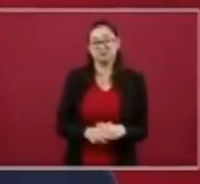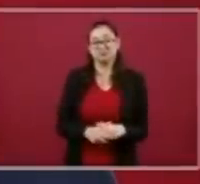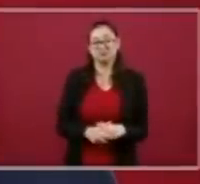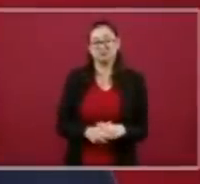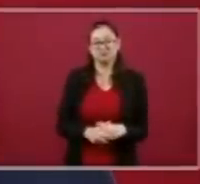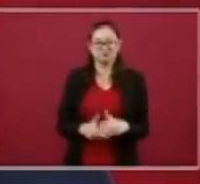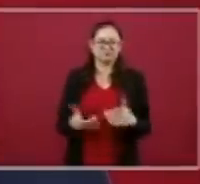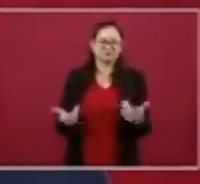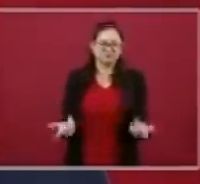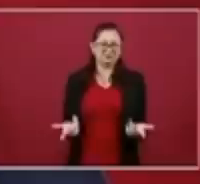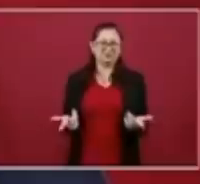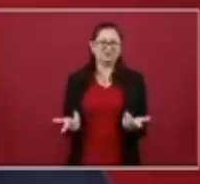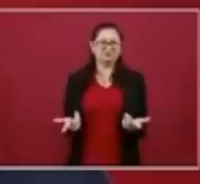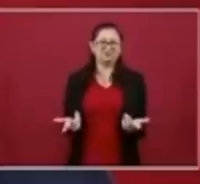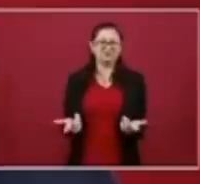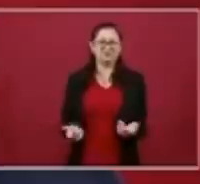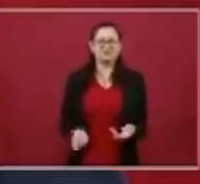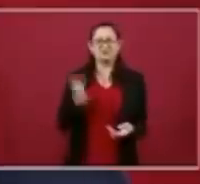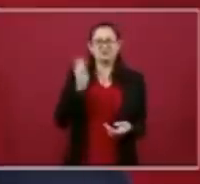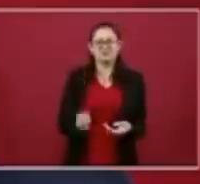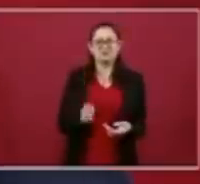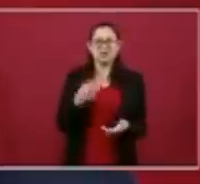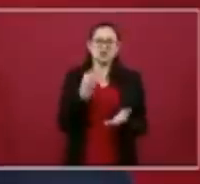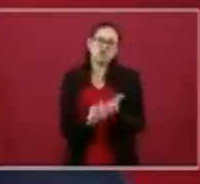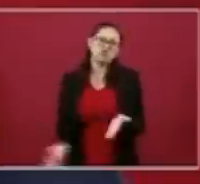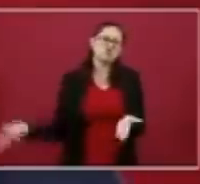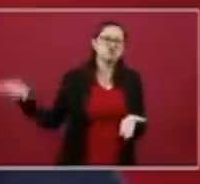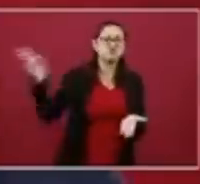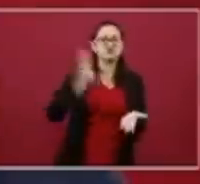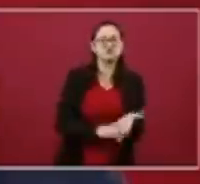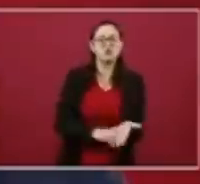O sea, estamos hablando de